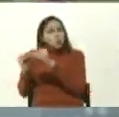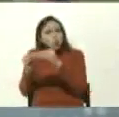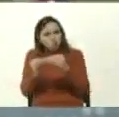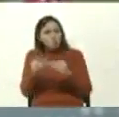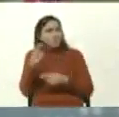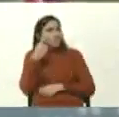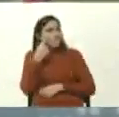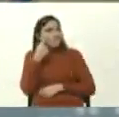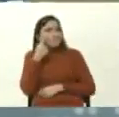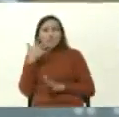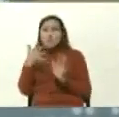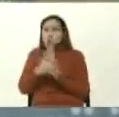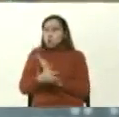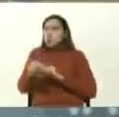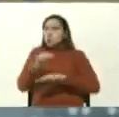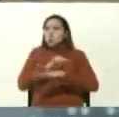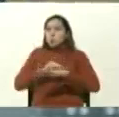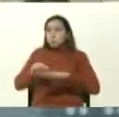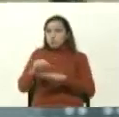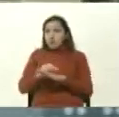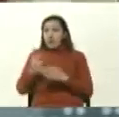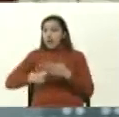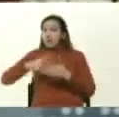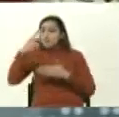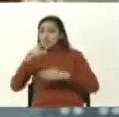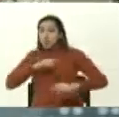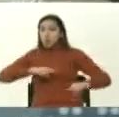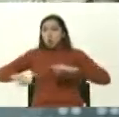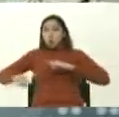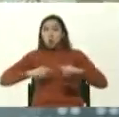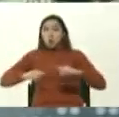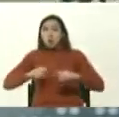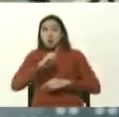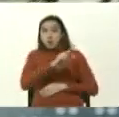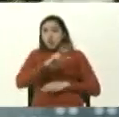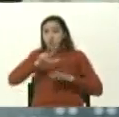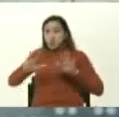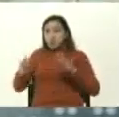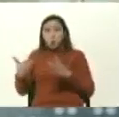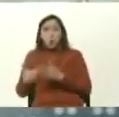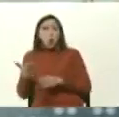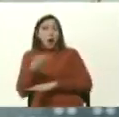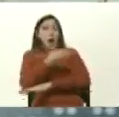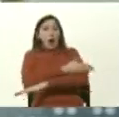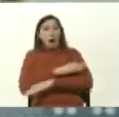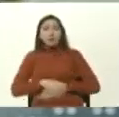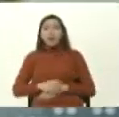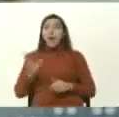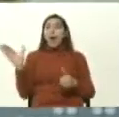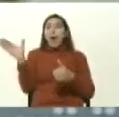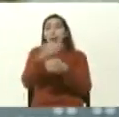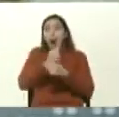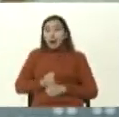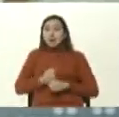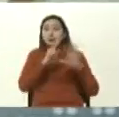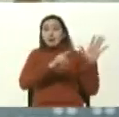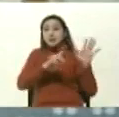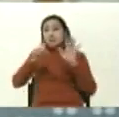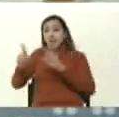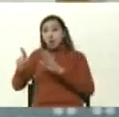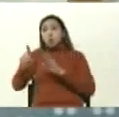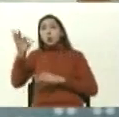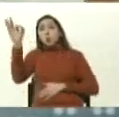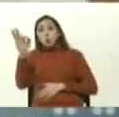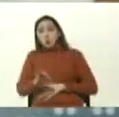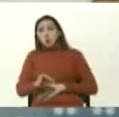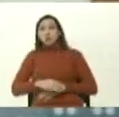fíjense, nuestra ministra y en un plan coordinado, eran 18 infraestructuras y alcanzamos a rehabilitar 71,